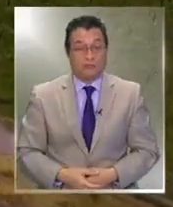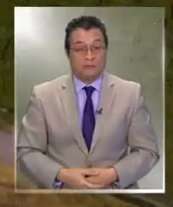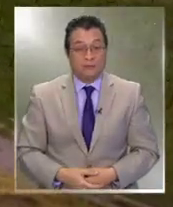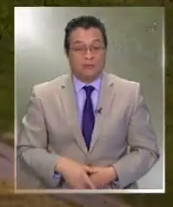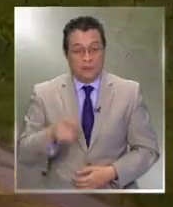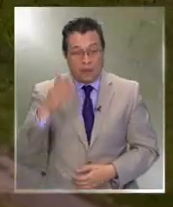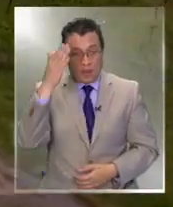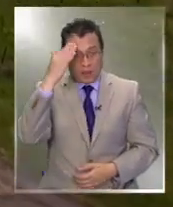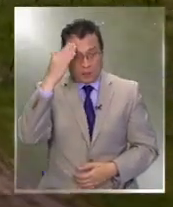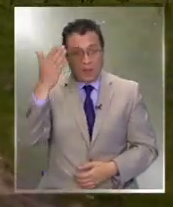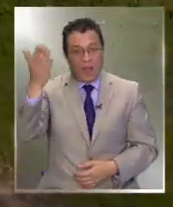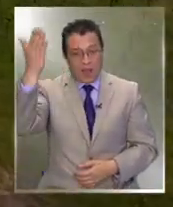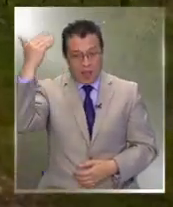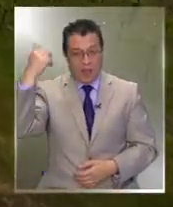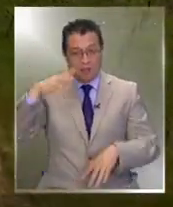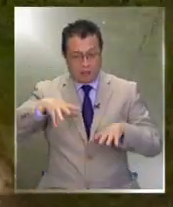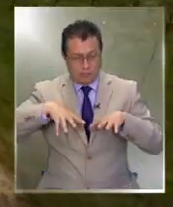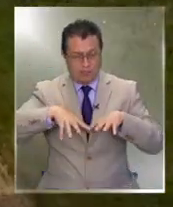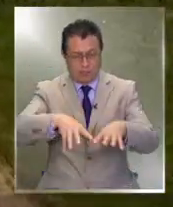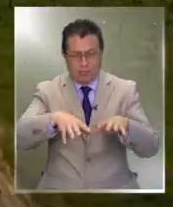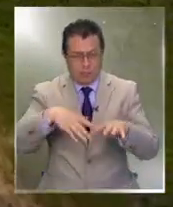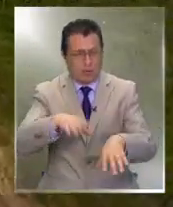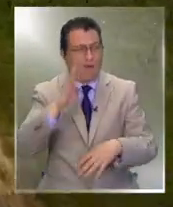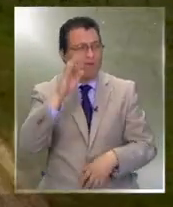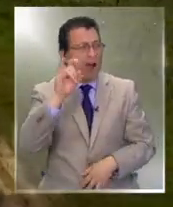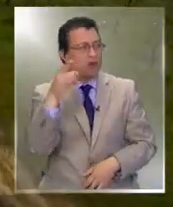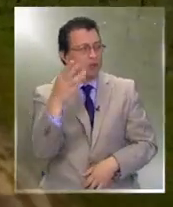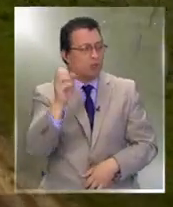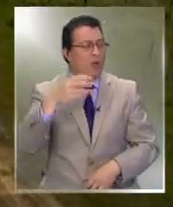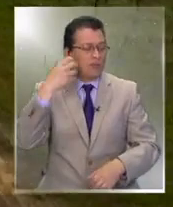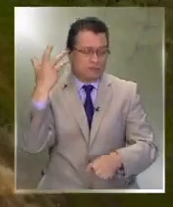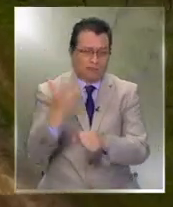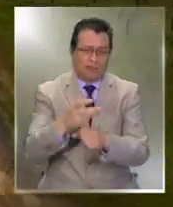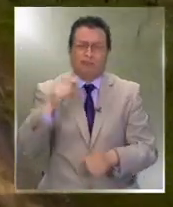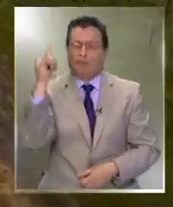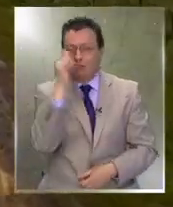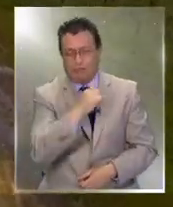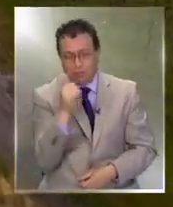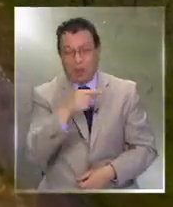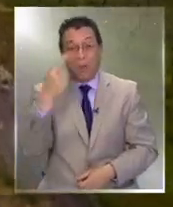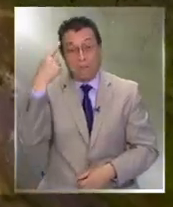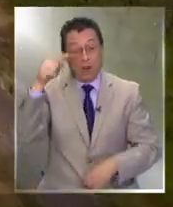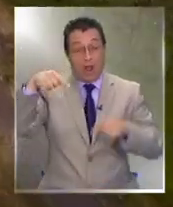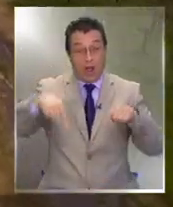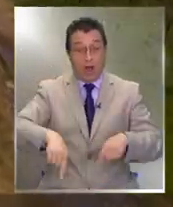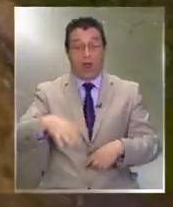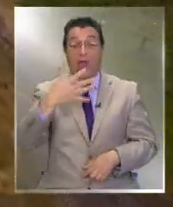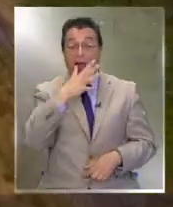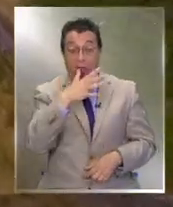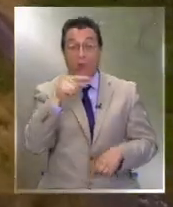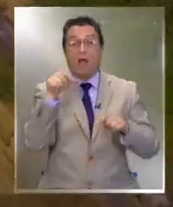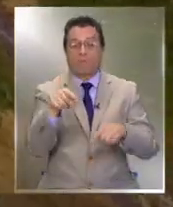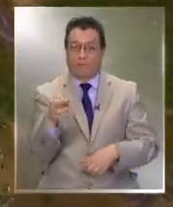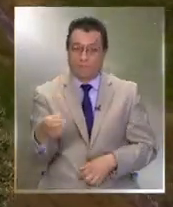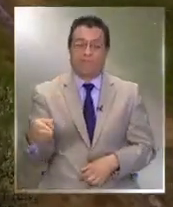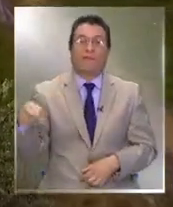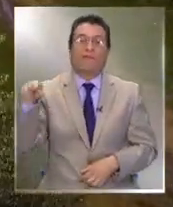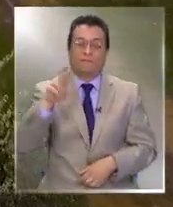¿Recuerdas cómo entraba? Claro. Llena de residuos, de basura, de contaminación. Ahora es el agua que vuelve en un